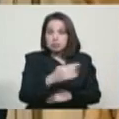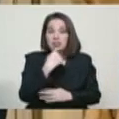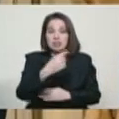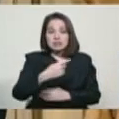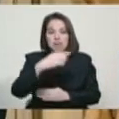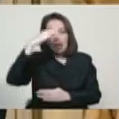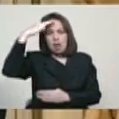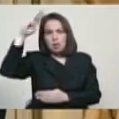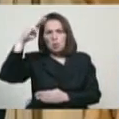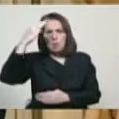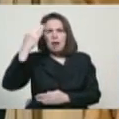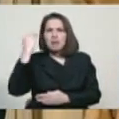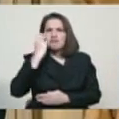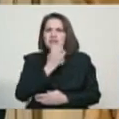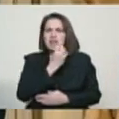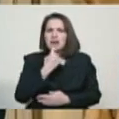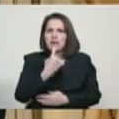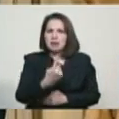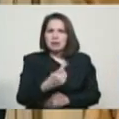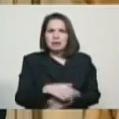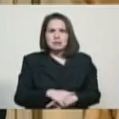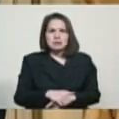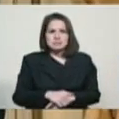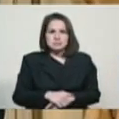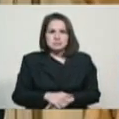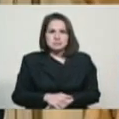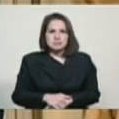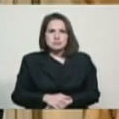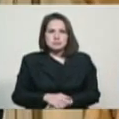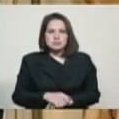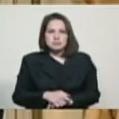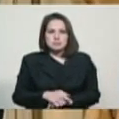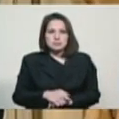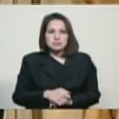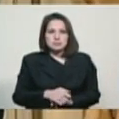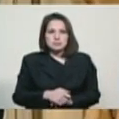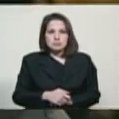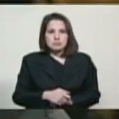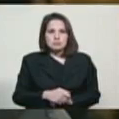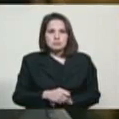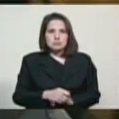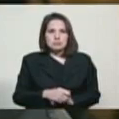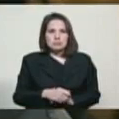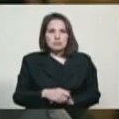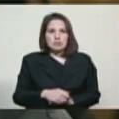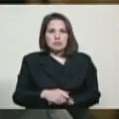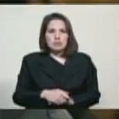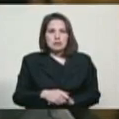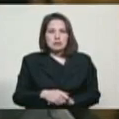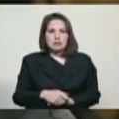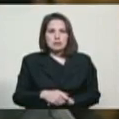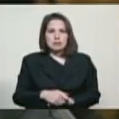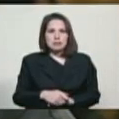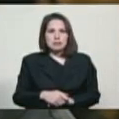Ruz. Es lo que llaman los reflejos condicionados.